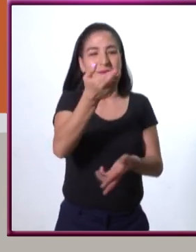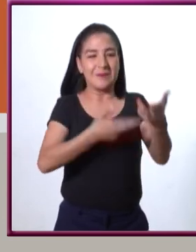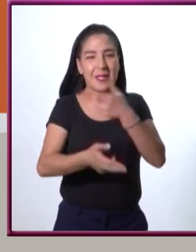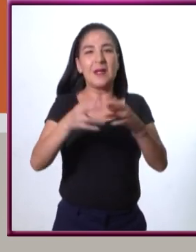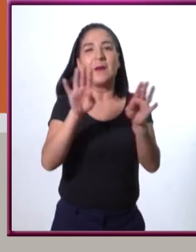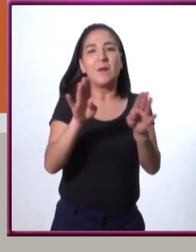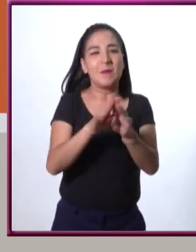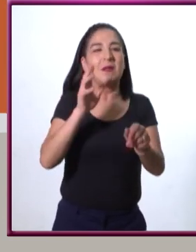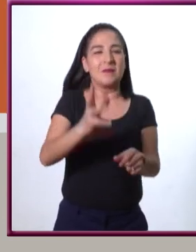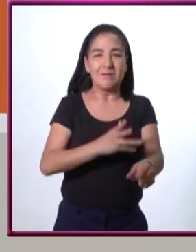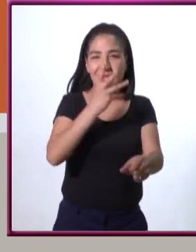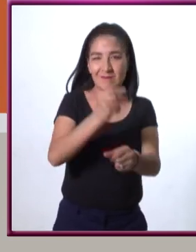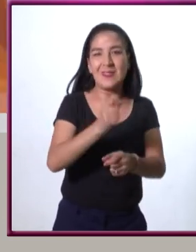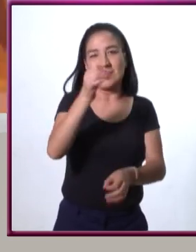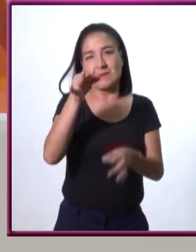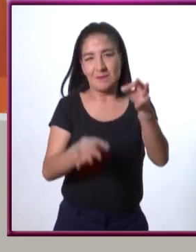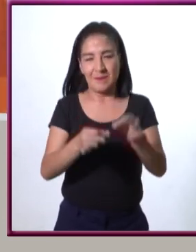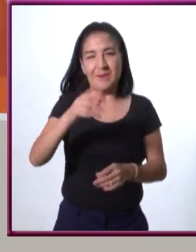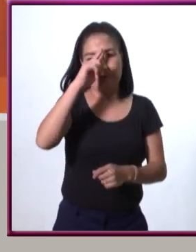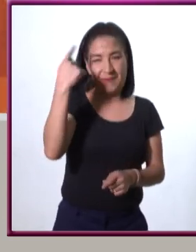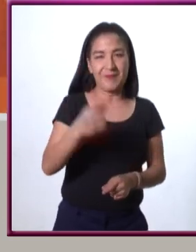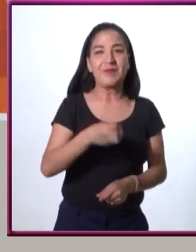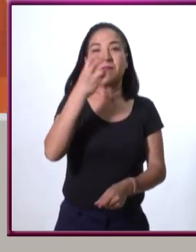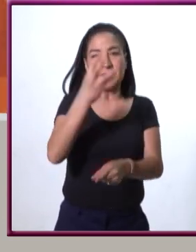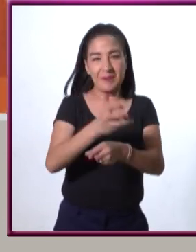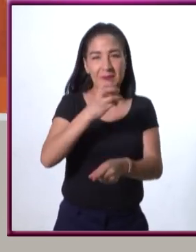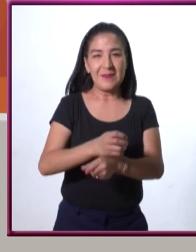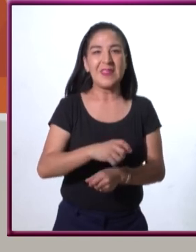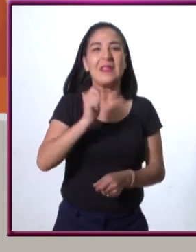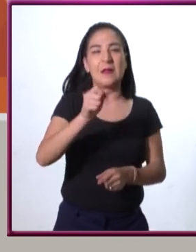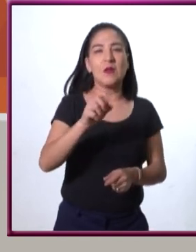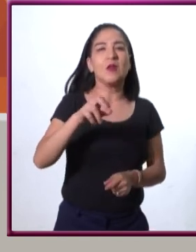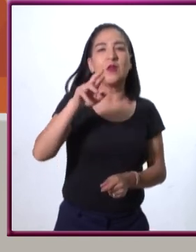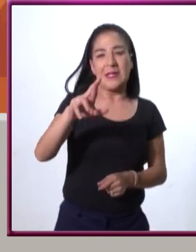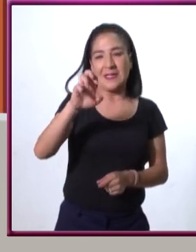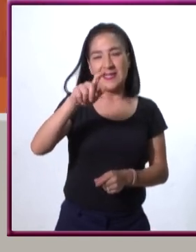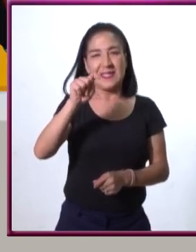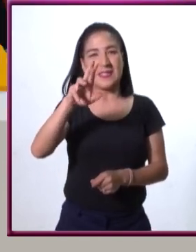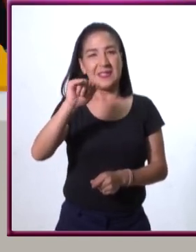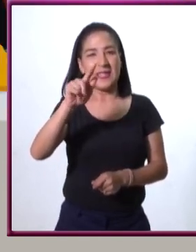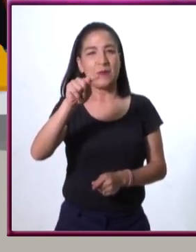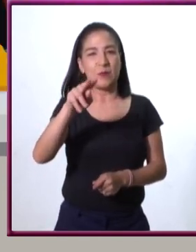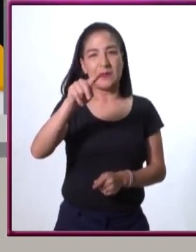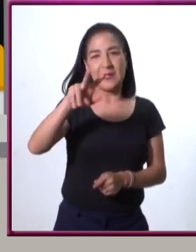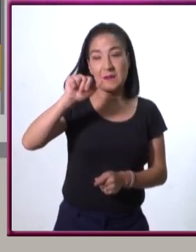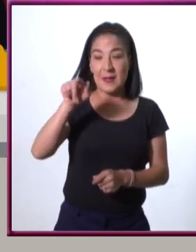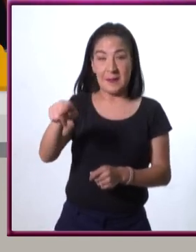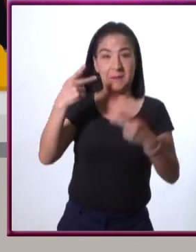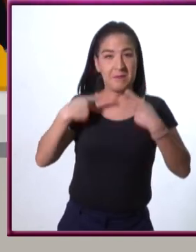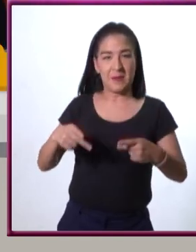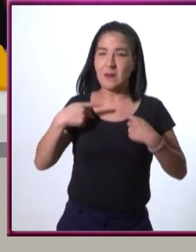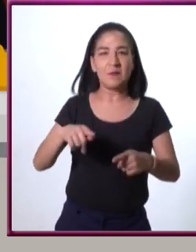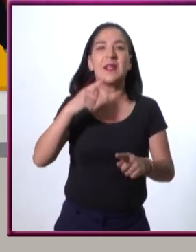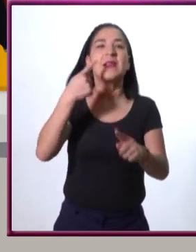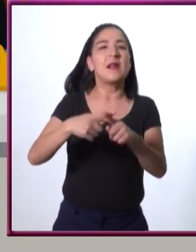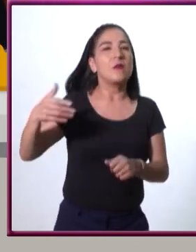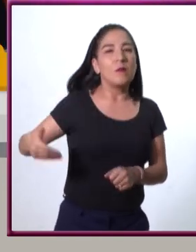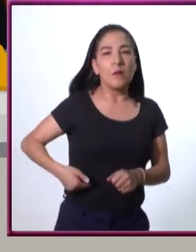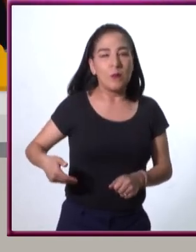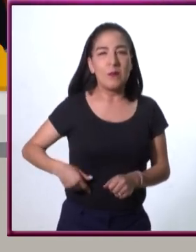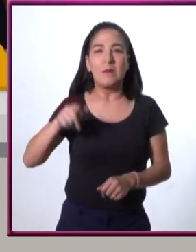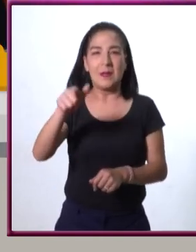a través de un proceso que lo facilite. 3. La justicia retributiva no se enfoca en la víctima, sino en el culpable.